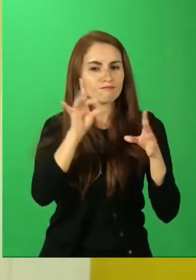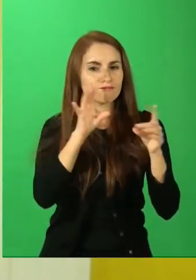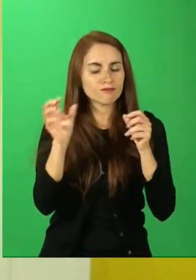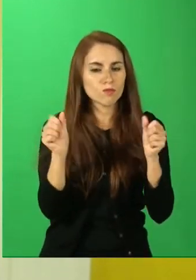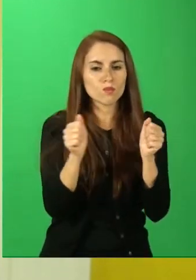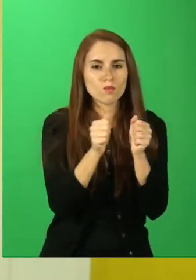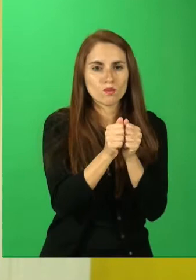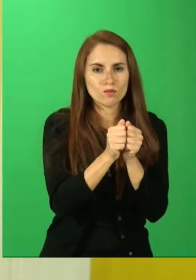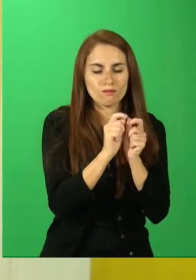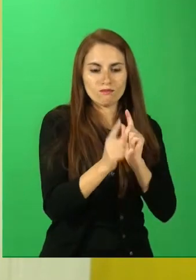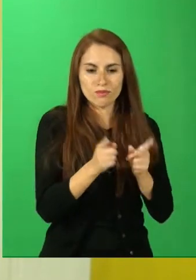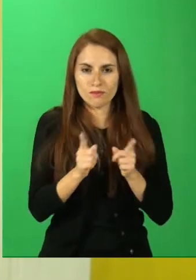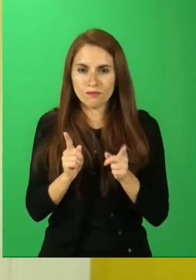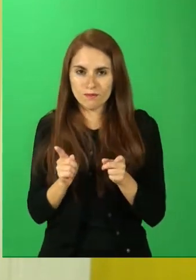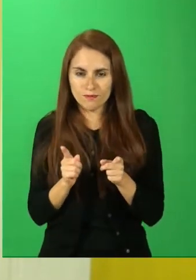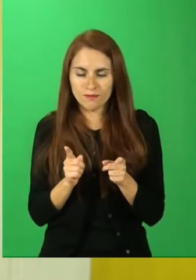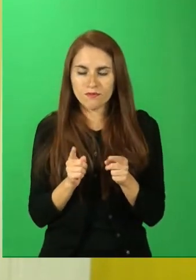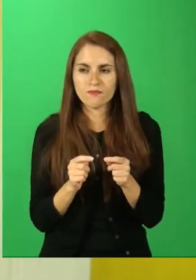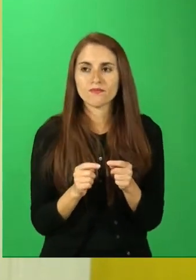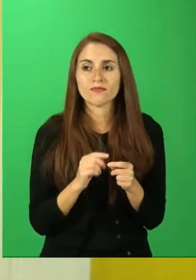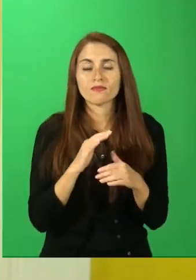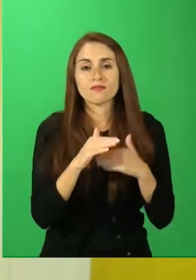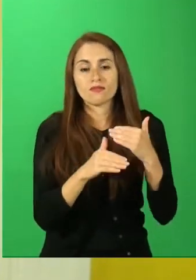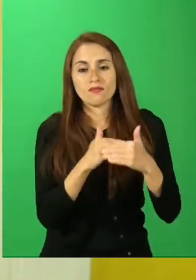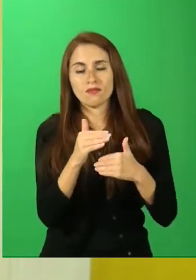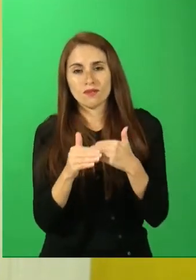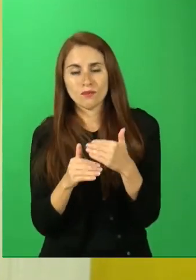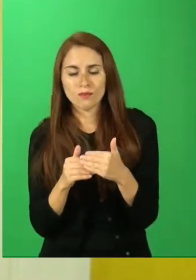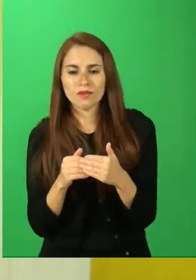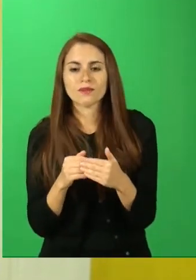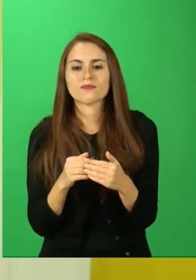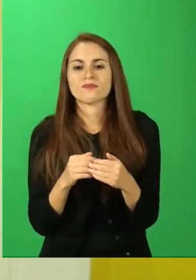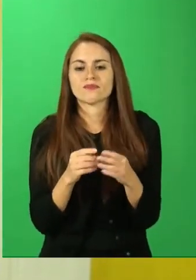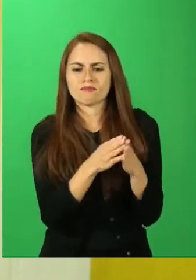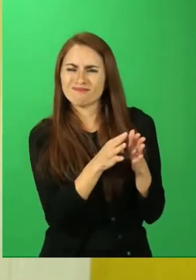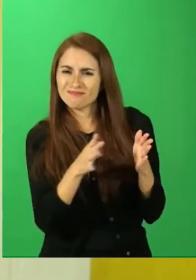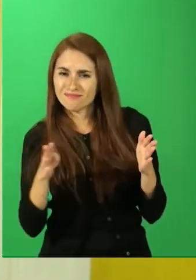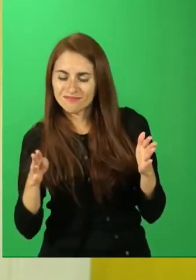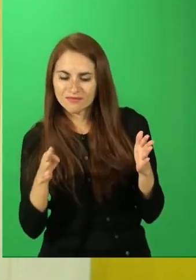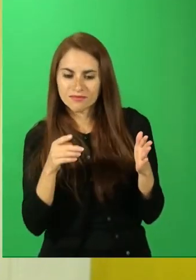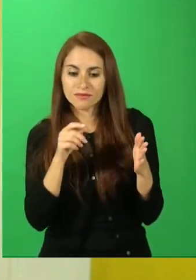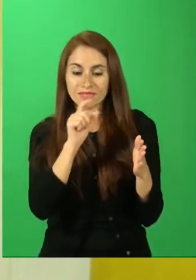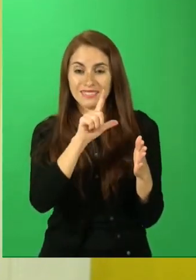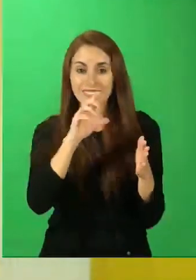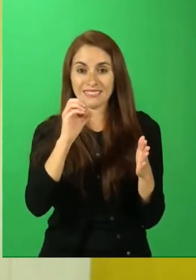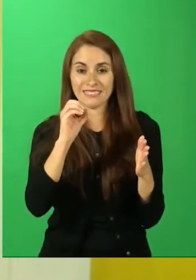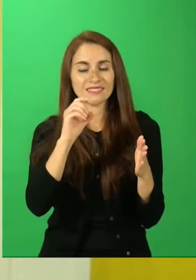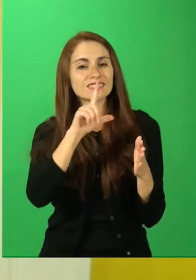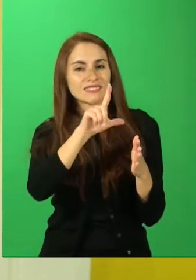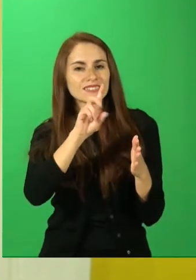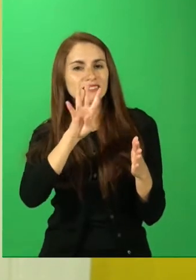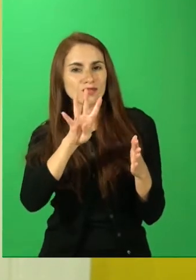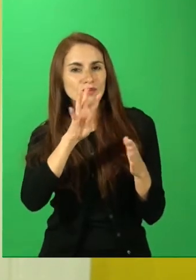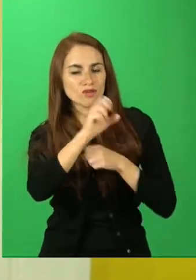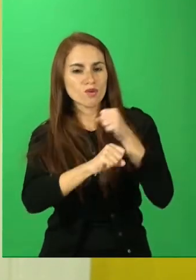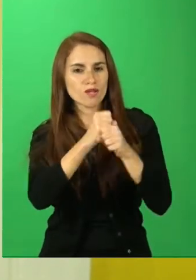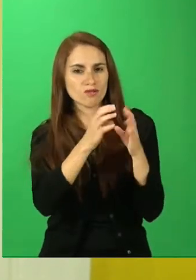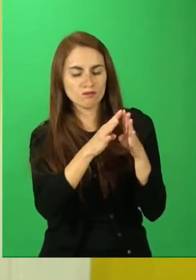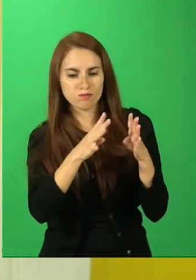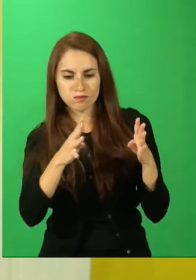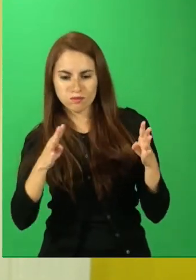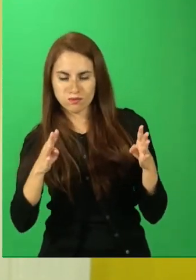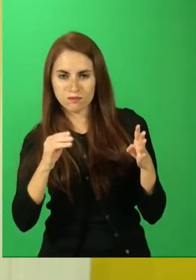mundo hasta su caída. Durante 74 años existió la Unión Soviética. Entre el